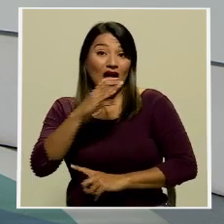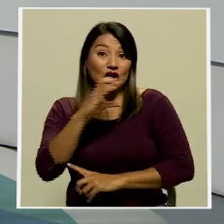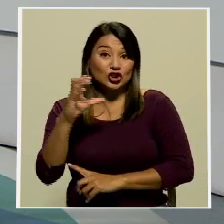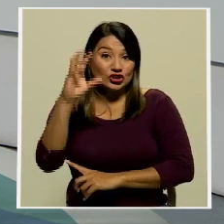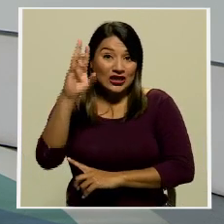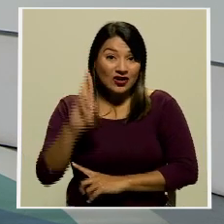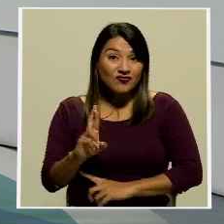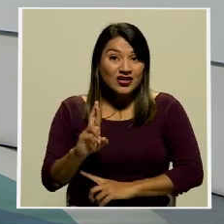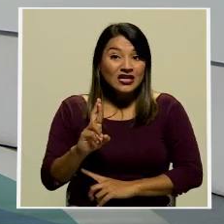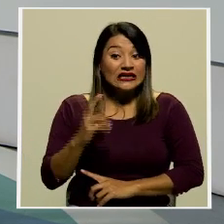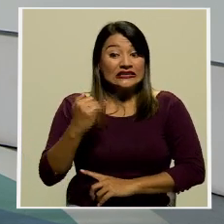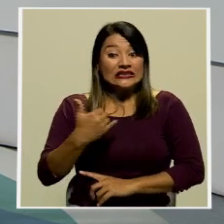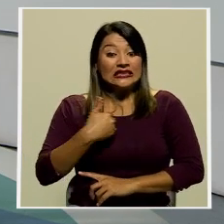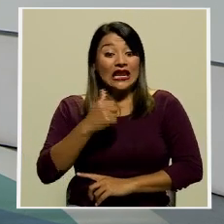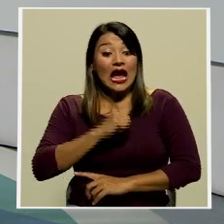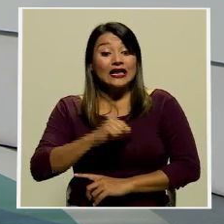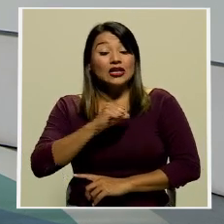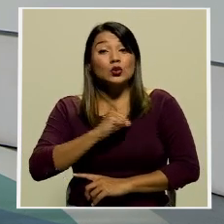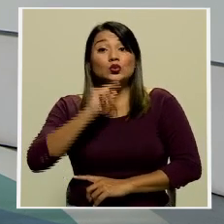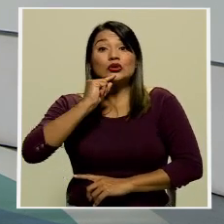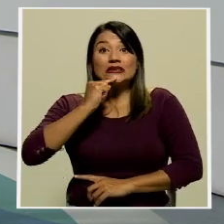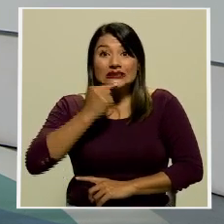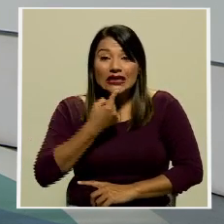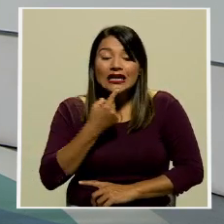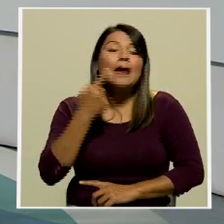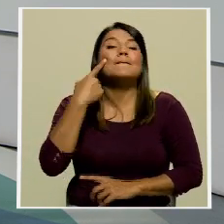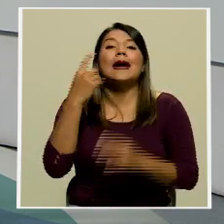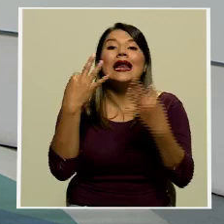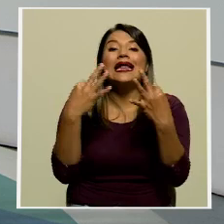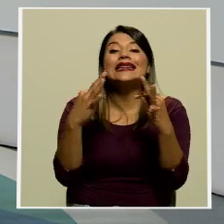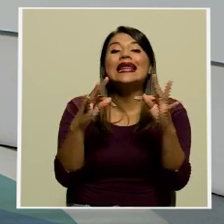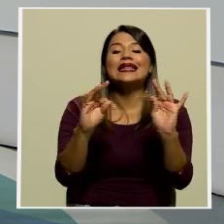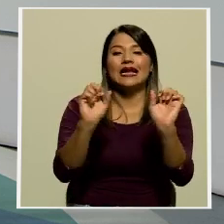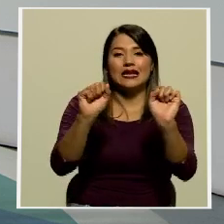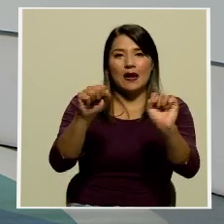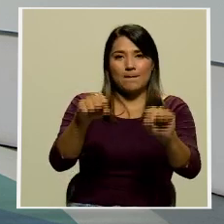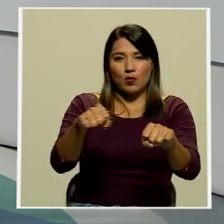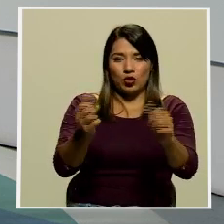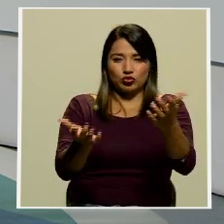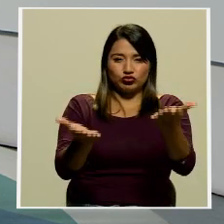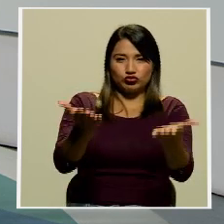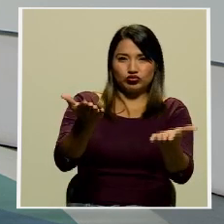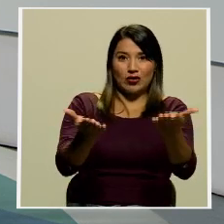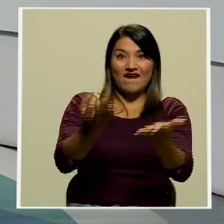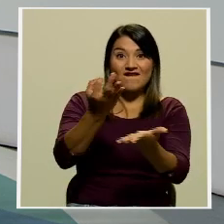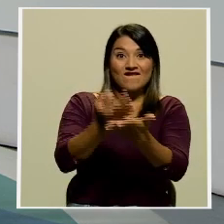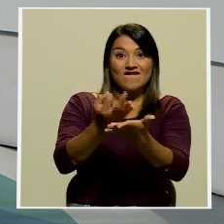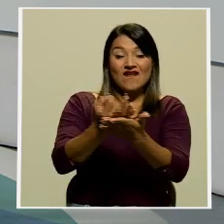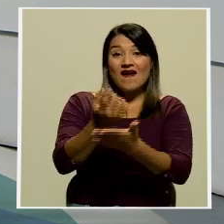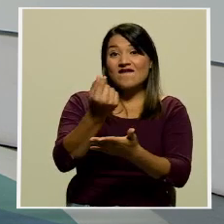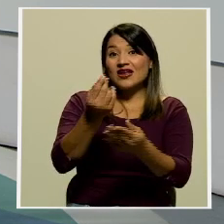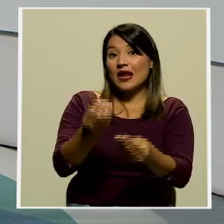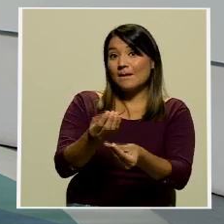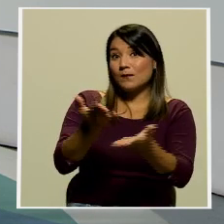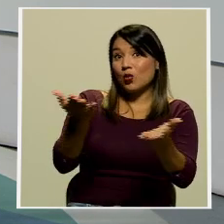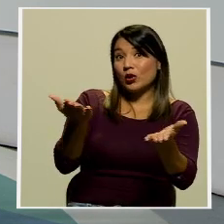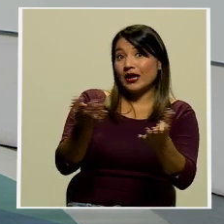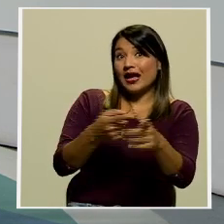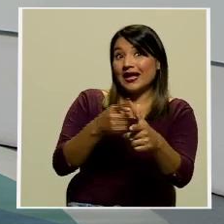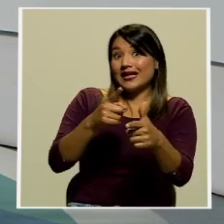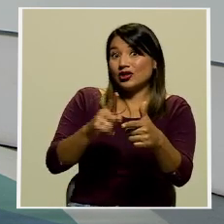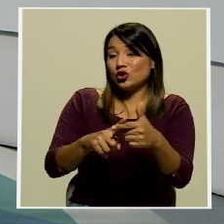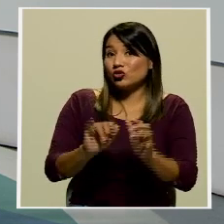intención de equilibrar de una manera equitativa las finanzas públicas? Va a ser toda